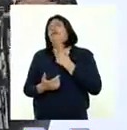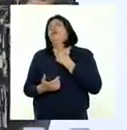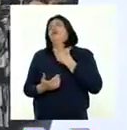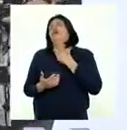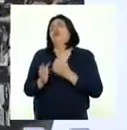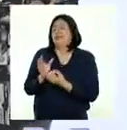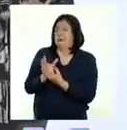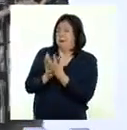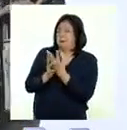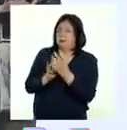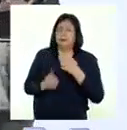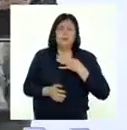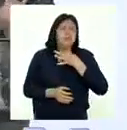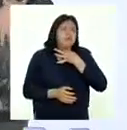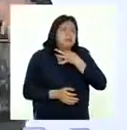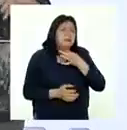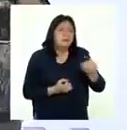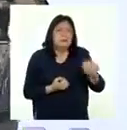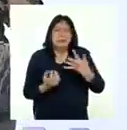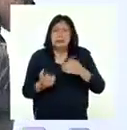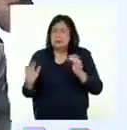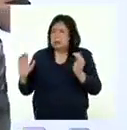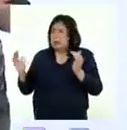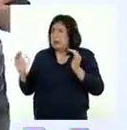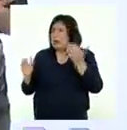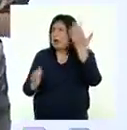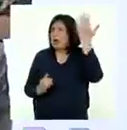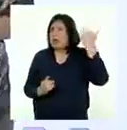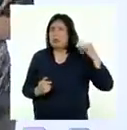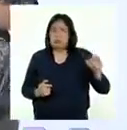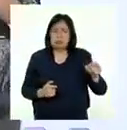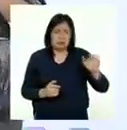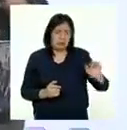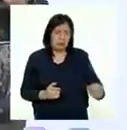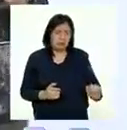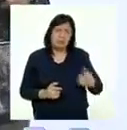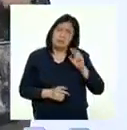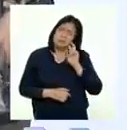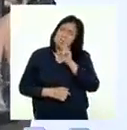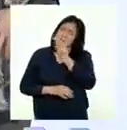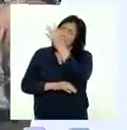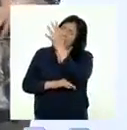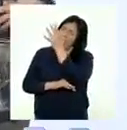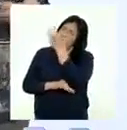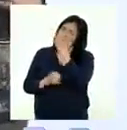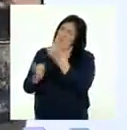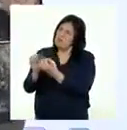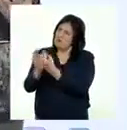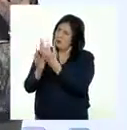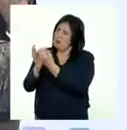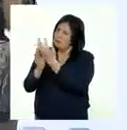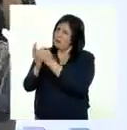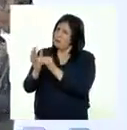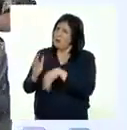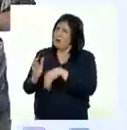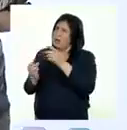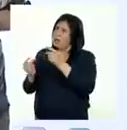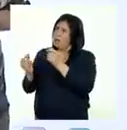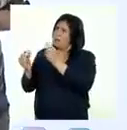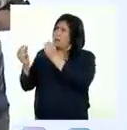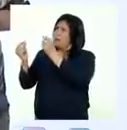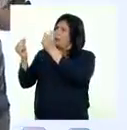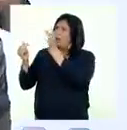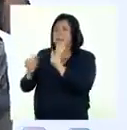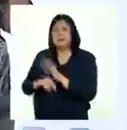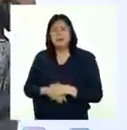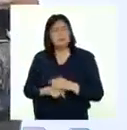primavera, pero mi abuelito comentaba que a comparación de cuando era niño, observaba que los árboles comenzaban a florecer y a brotar cada vez más